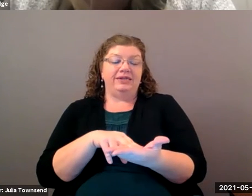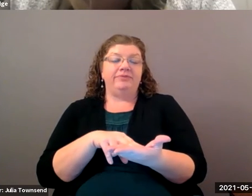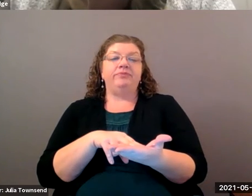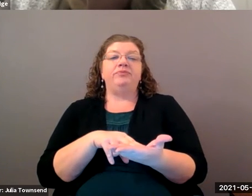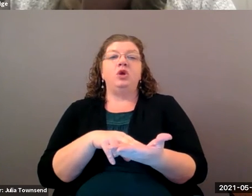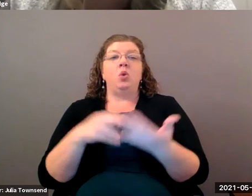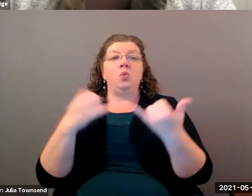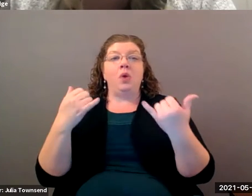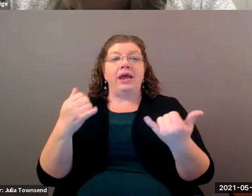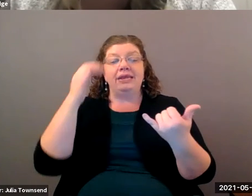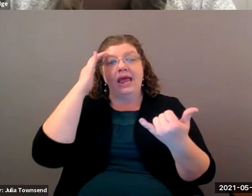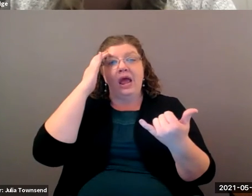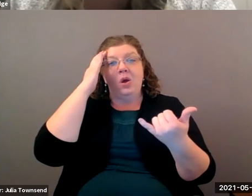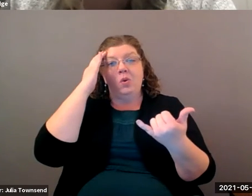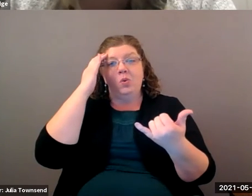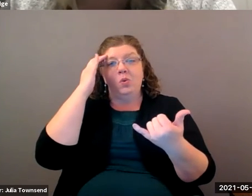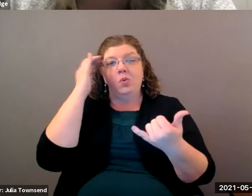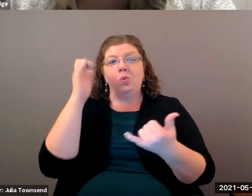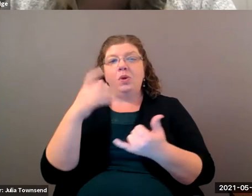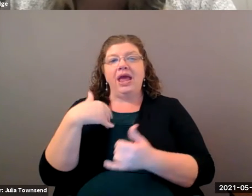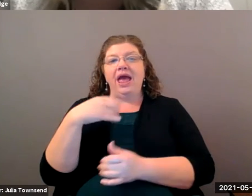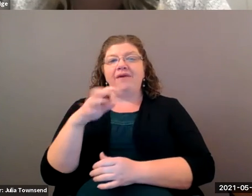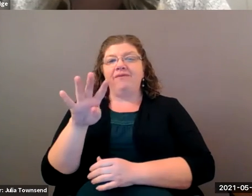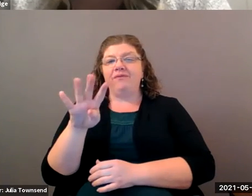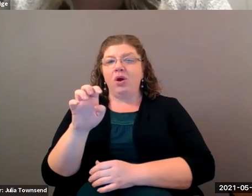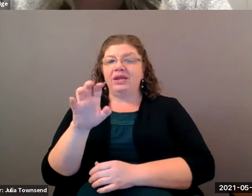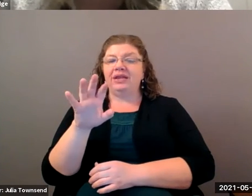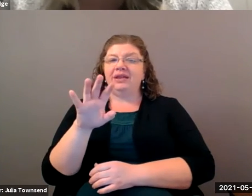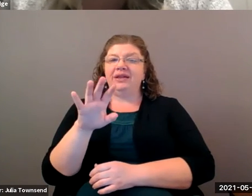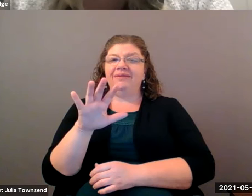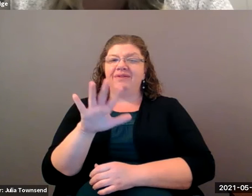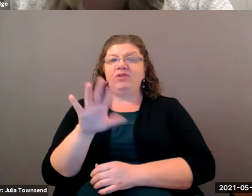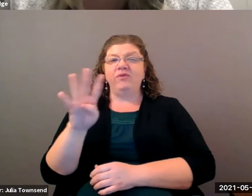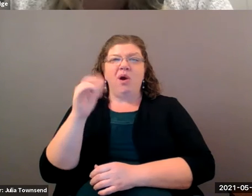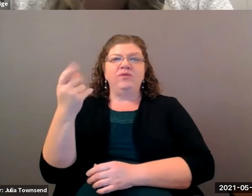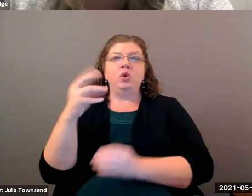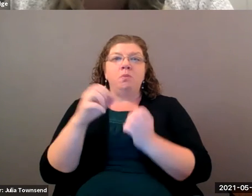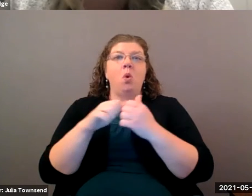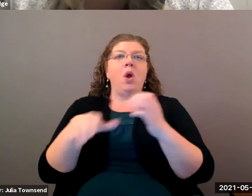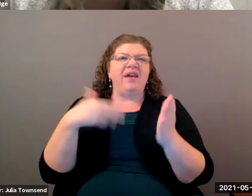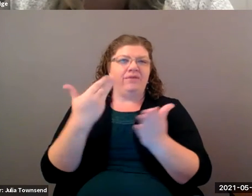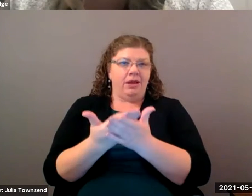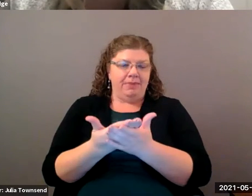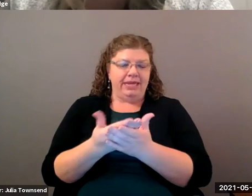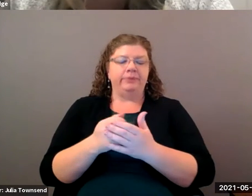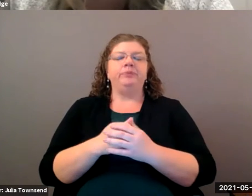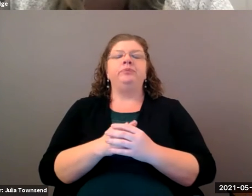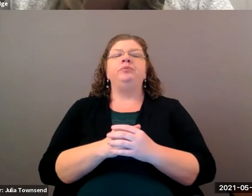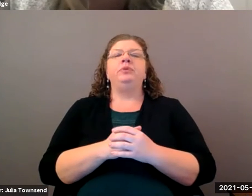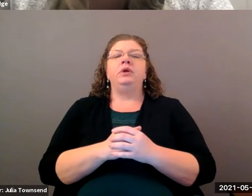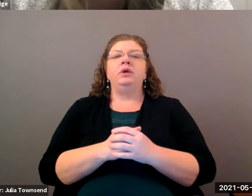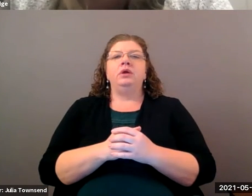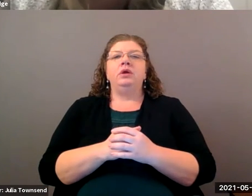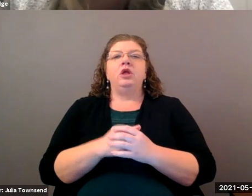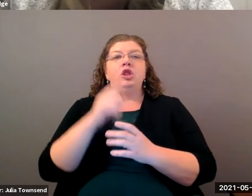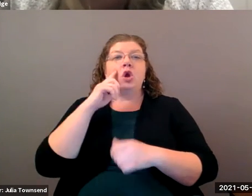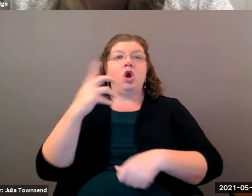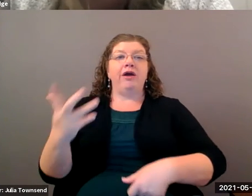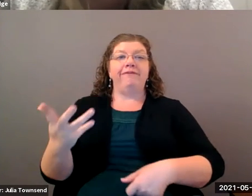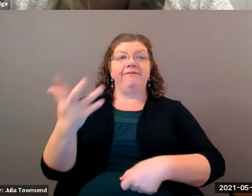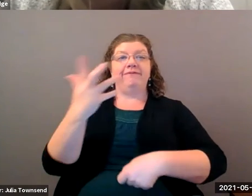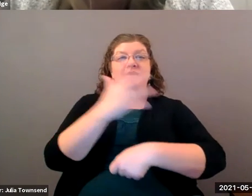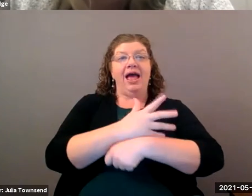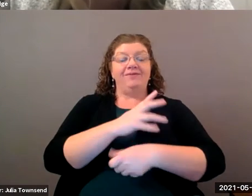registraciones. En este momento tenemos 440 y tantas,